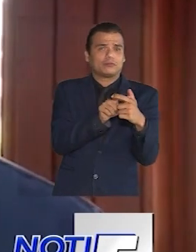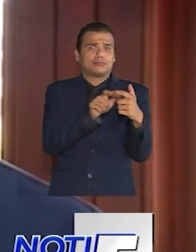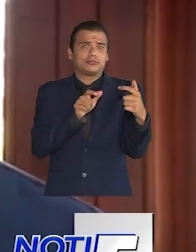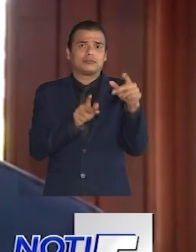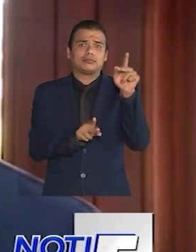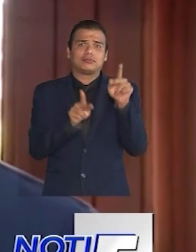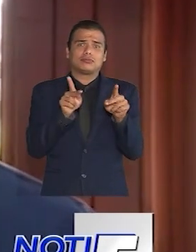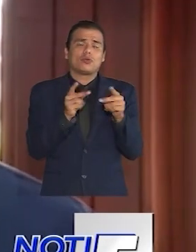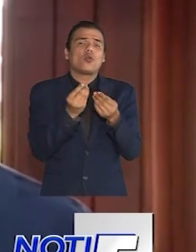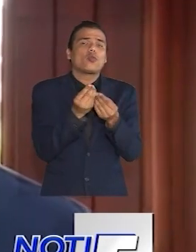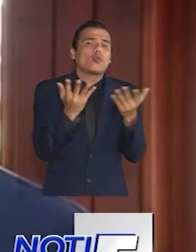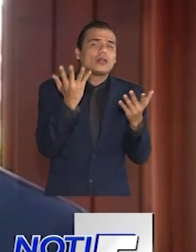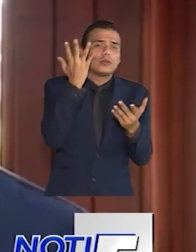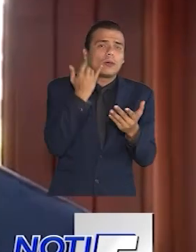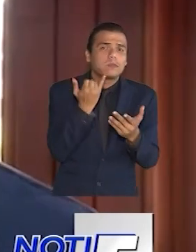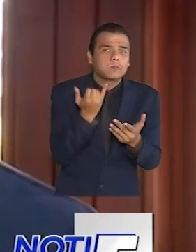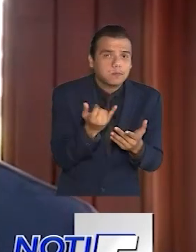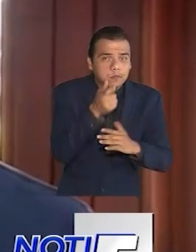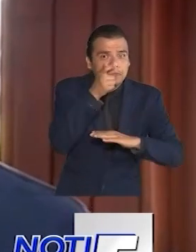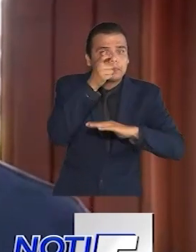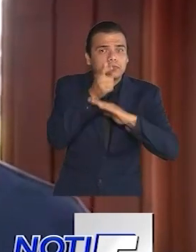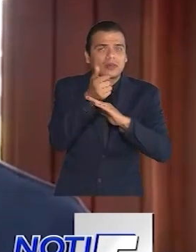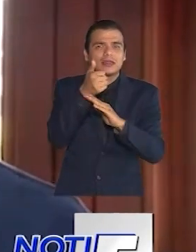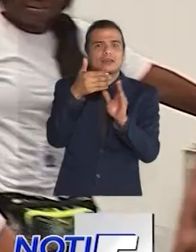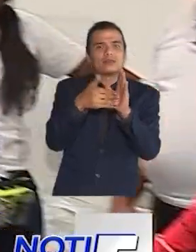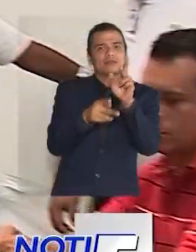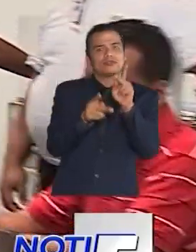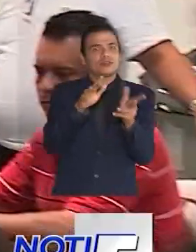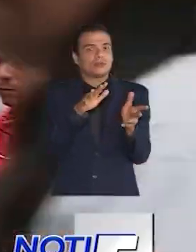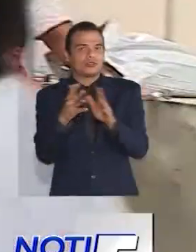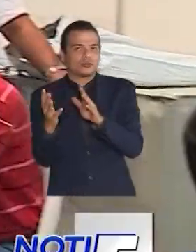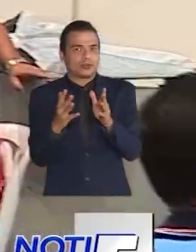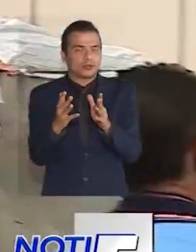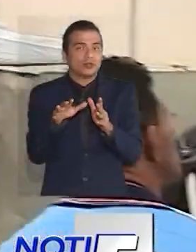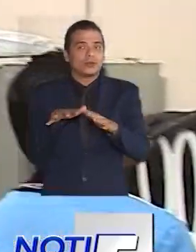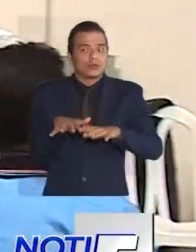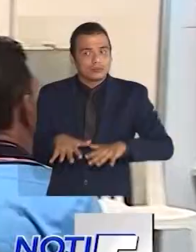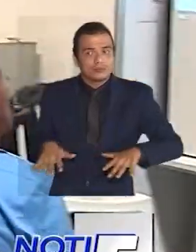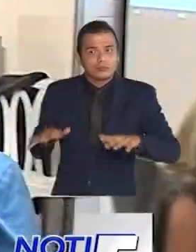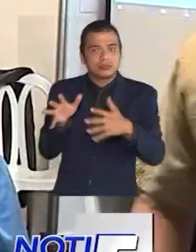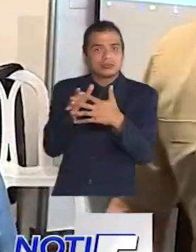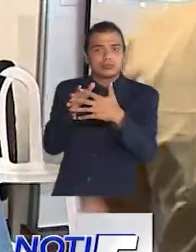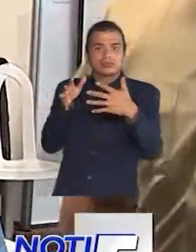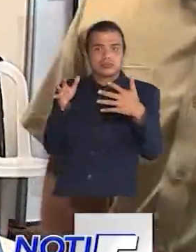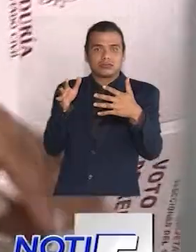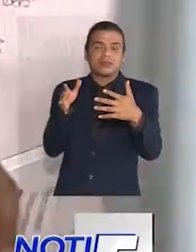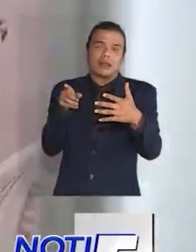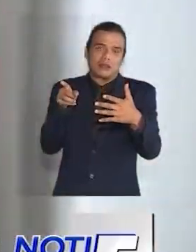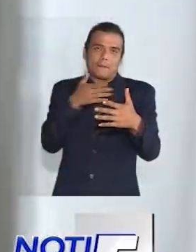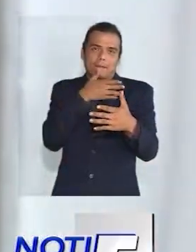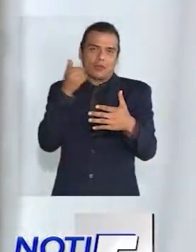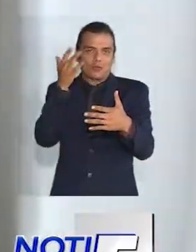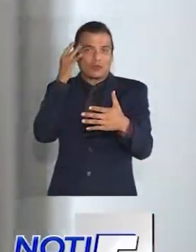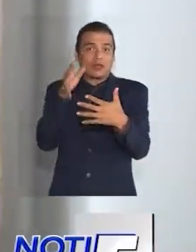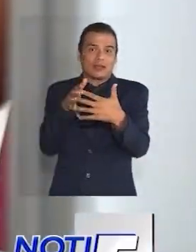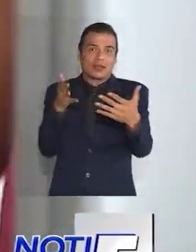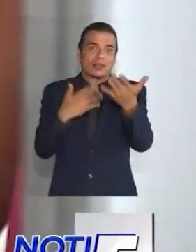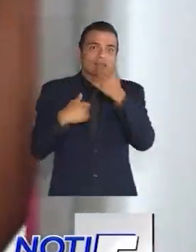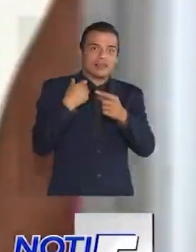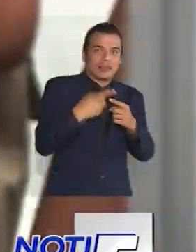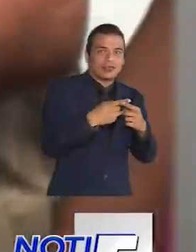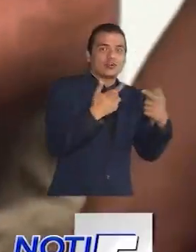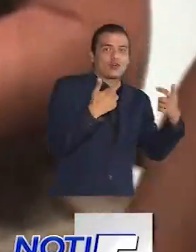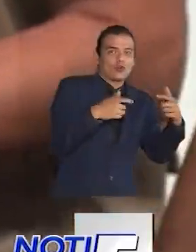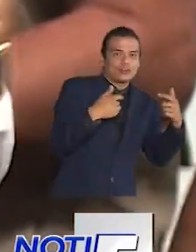personas de manera permanente diaria en el ejercicio del escrutinio. El lugar designado para el escrutinio de las votaciones era el Coliseo Evangelista